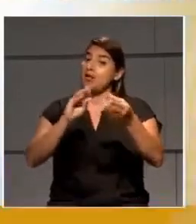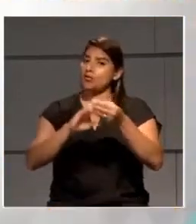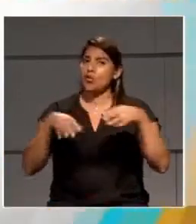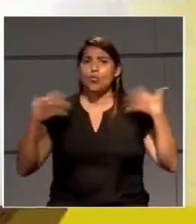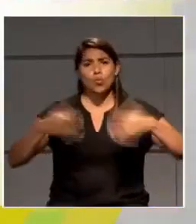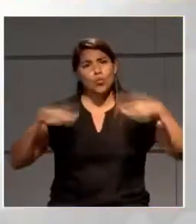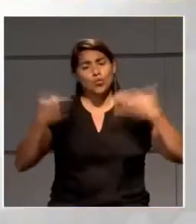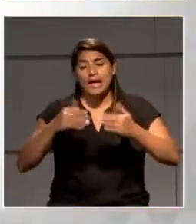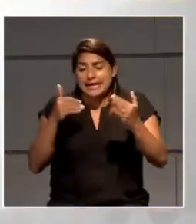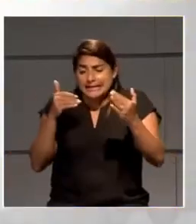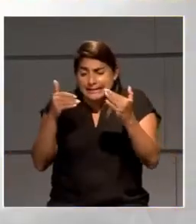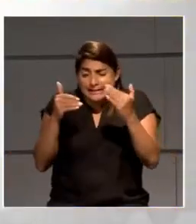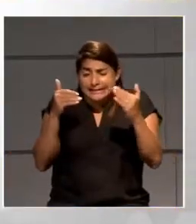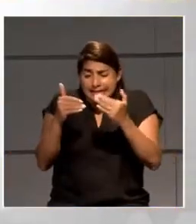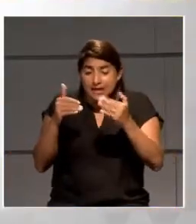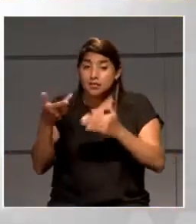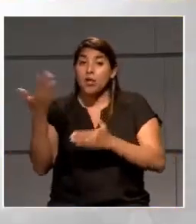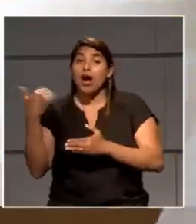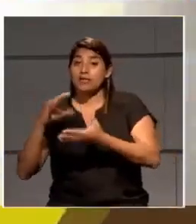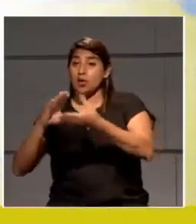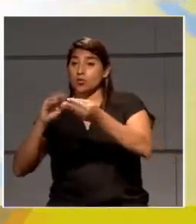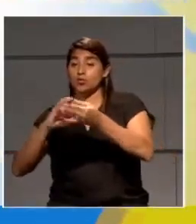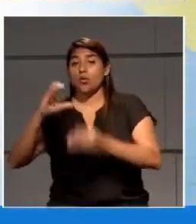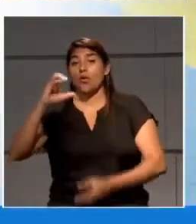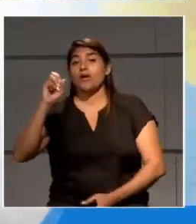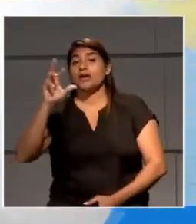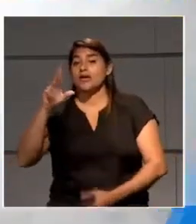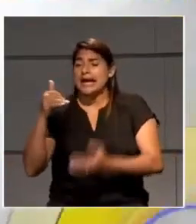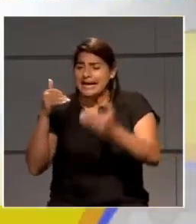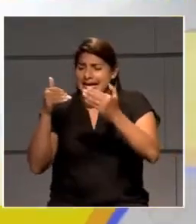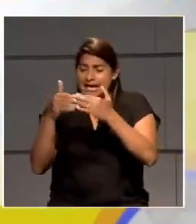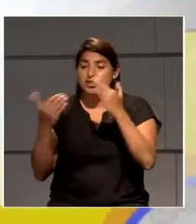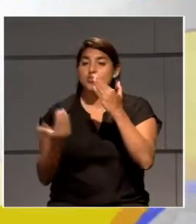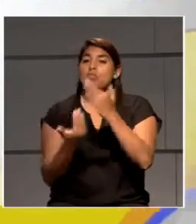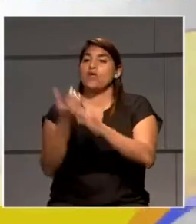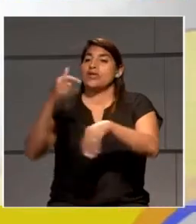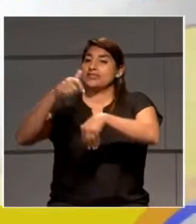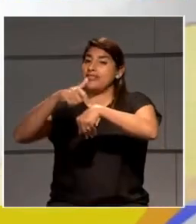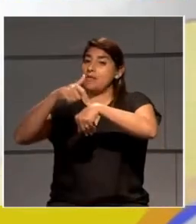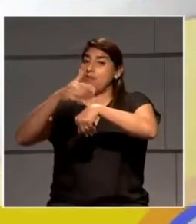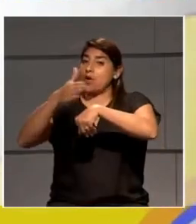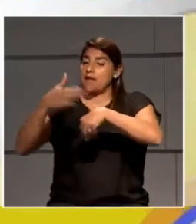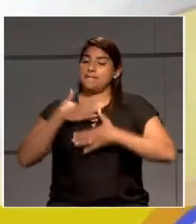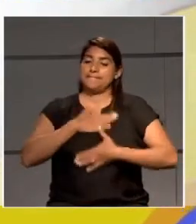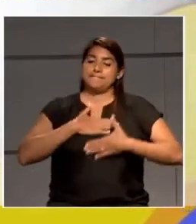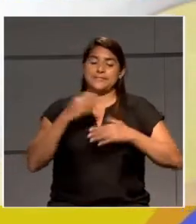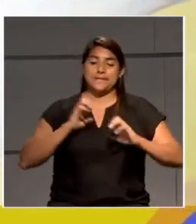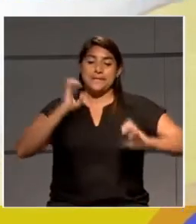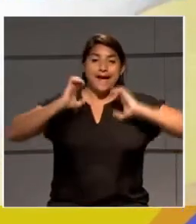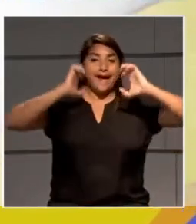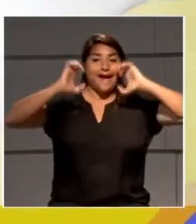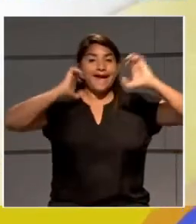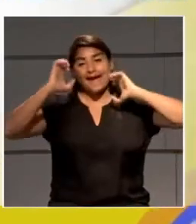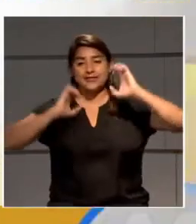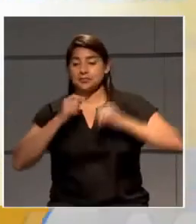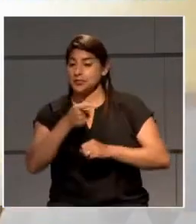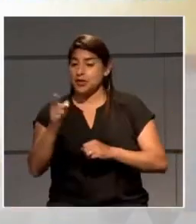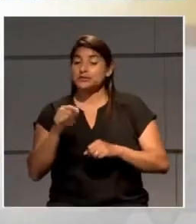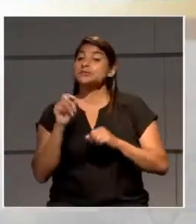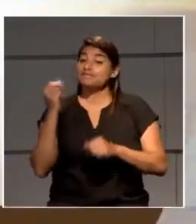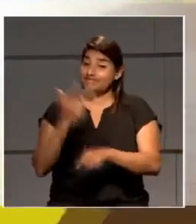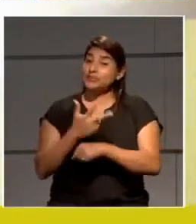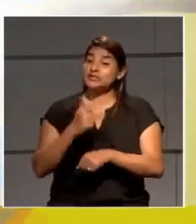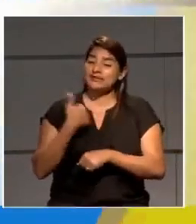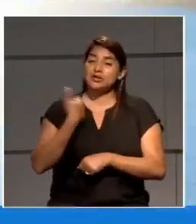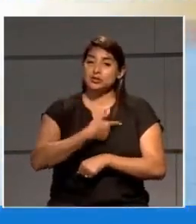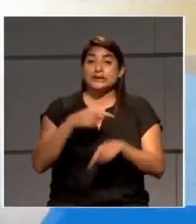Es que ya casi, como decía Caro al principio, ya casi viene la segunda temporada de Pluk y estamos muy, muy emocionadas por eso. Qué chiva.